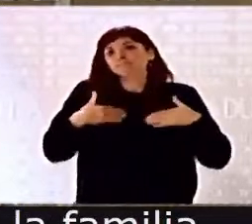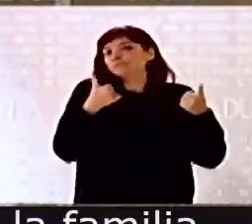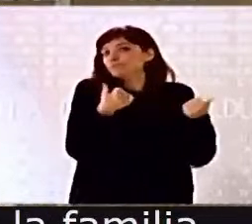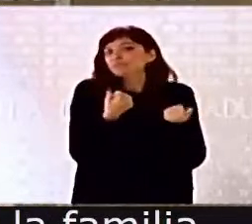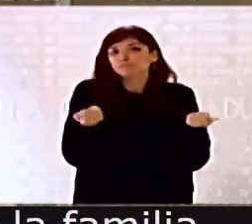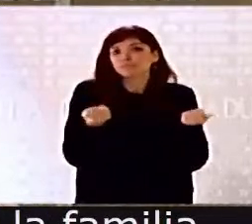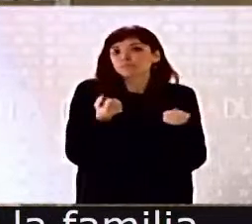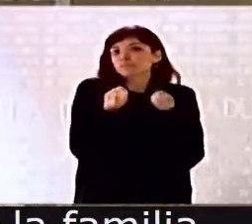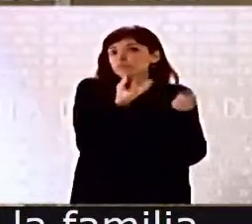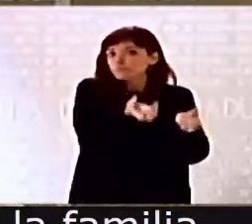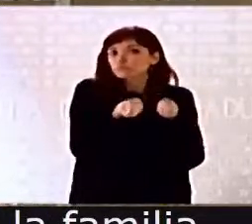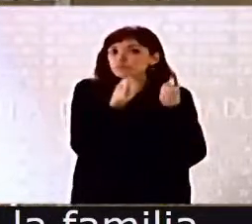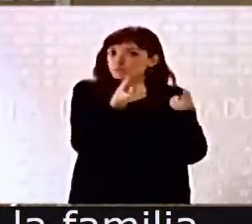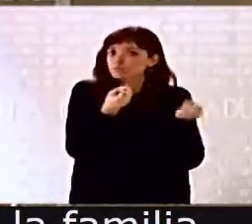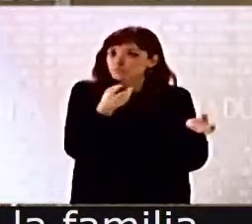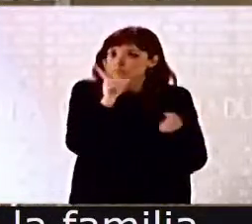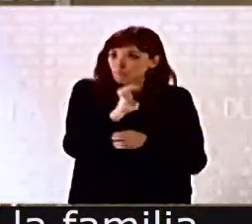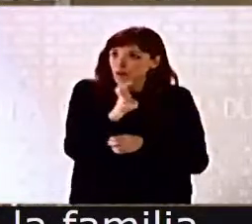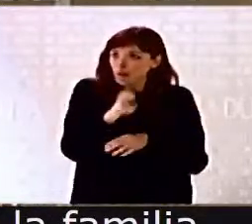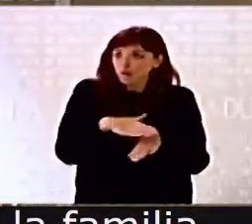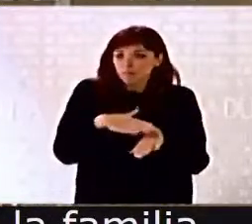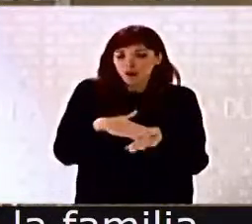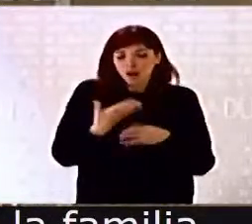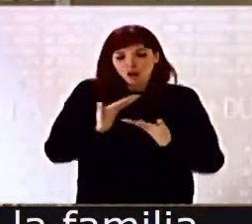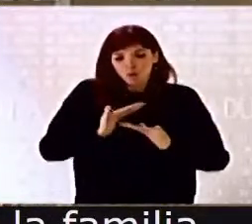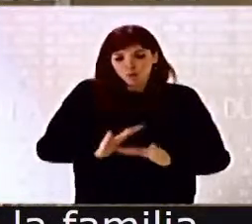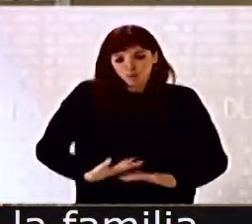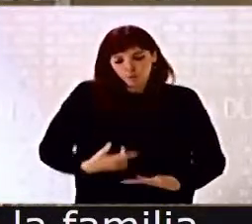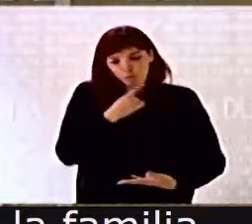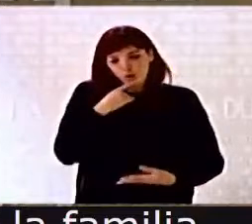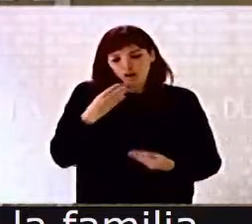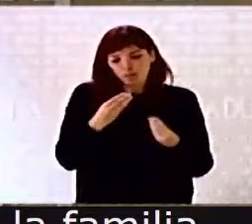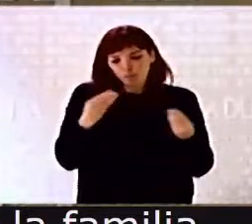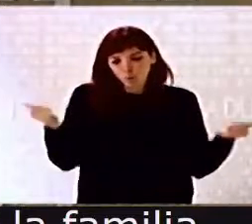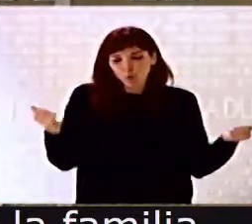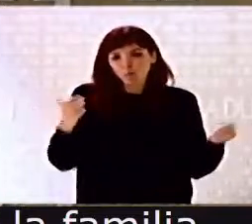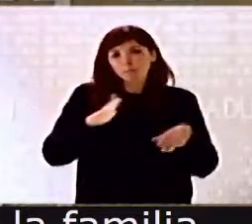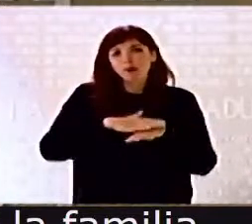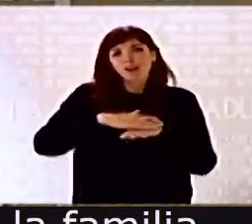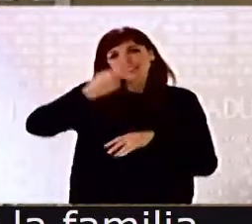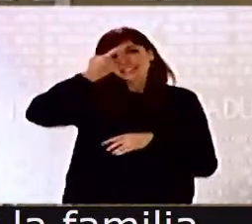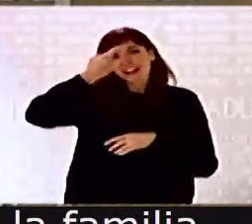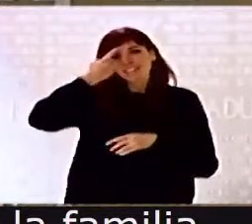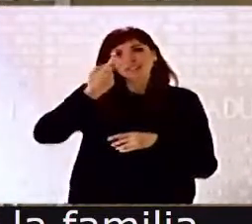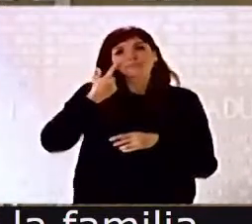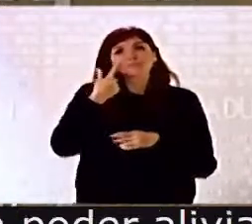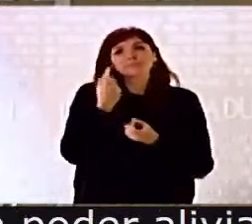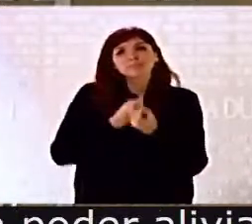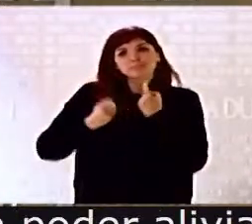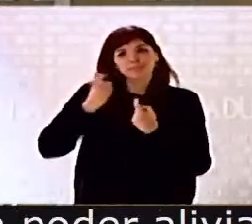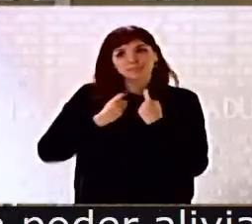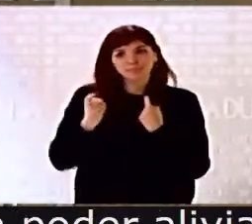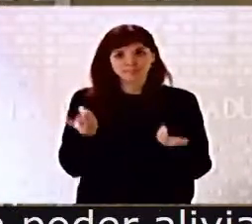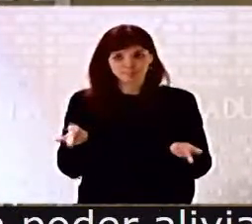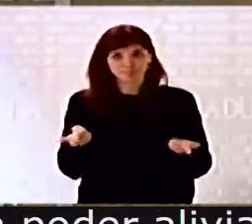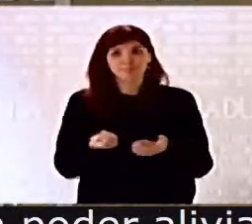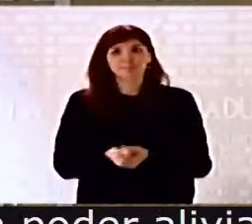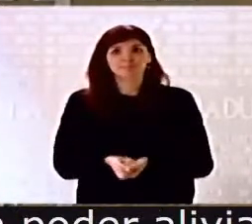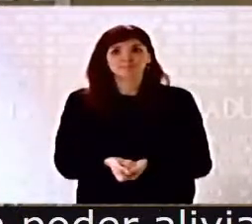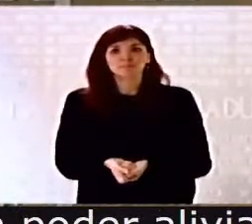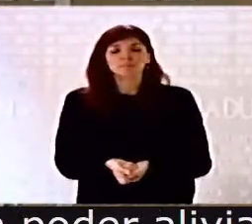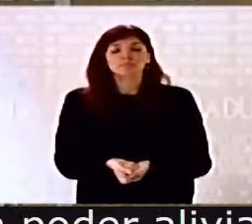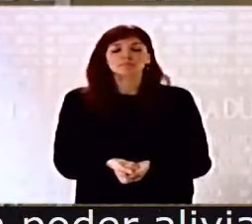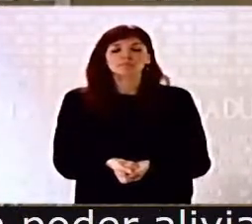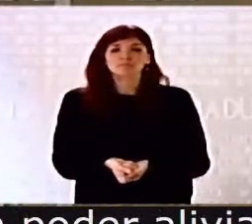oportuno y que les sirva para poder aliviar el dolor y para poder saber lo que ha pasado.